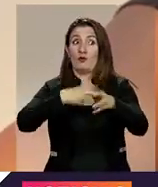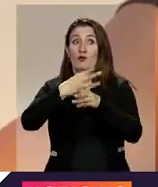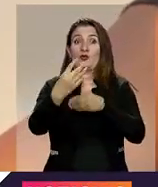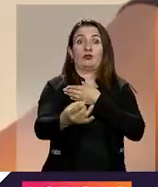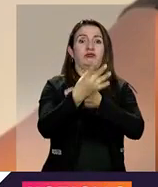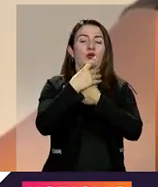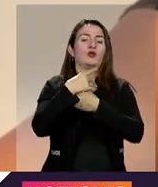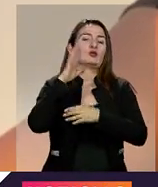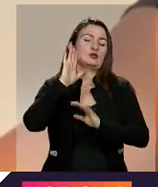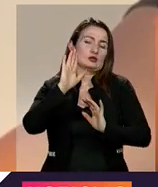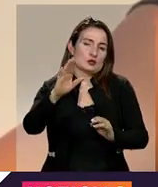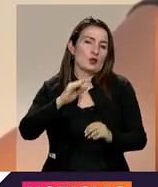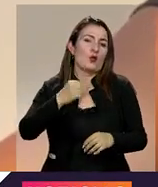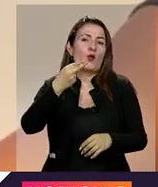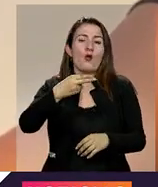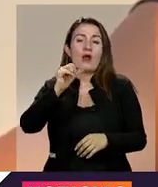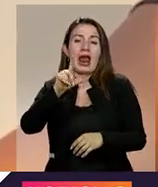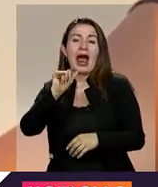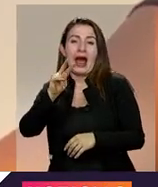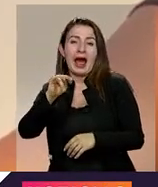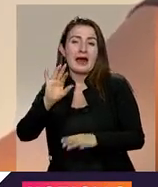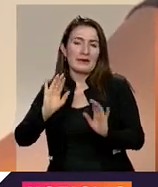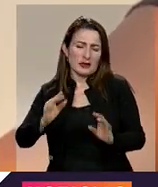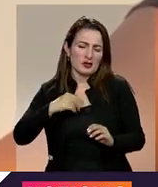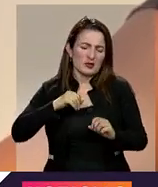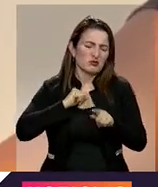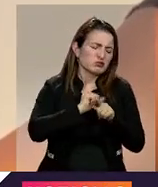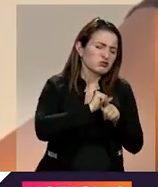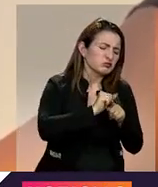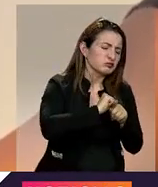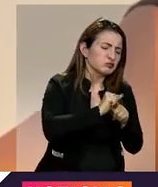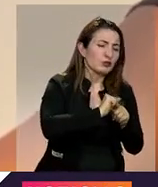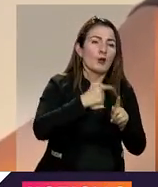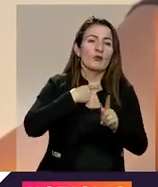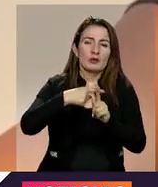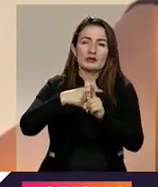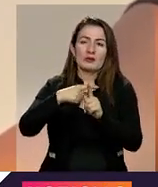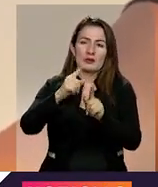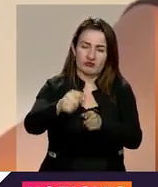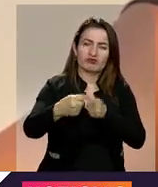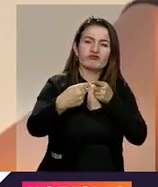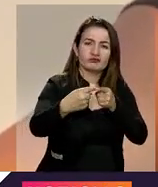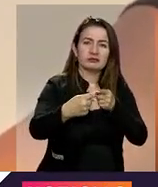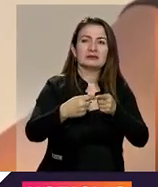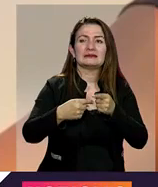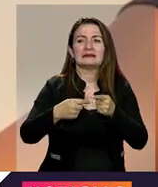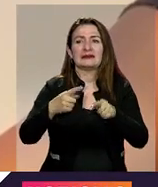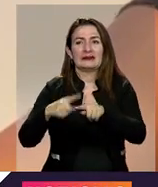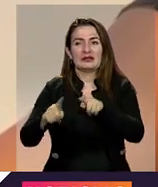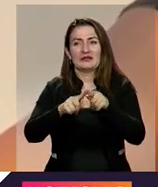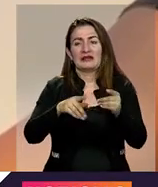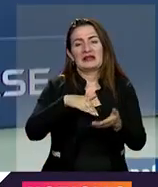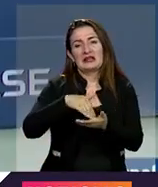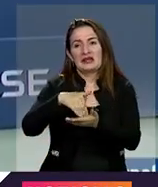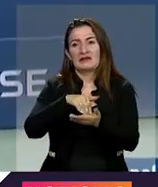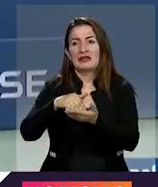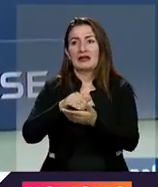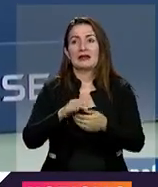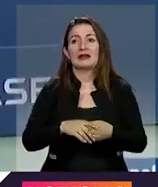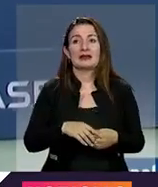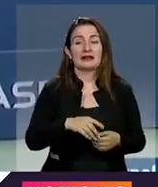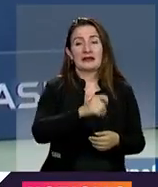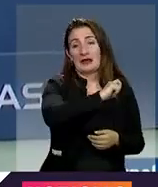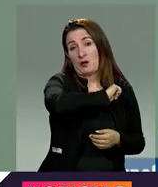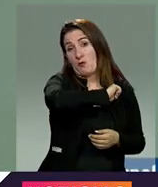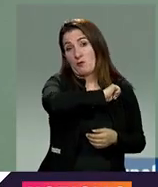holandesa, pero con mi equipo hemos venido trabajando muy bien para fortalecer ciertas debilidades. Bernal logró